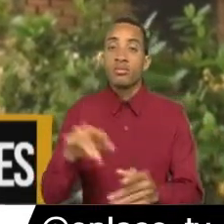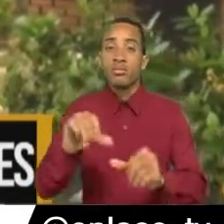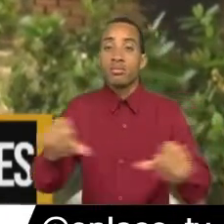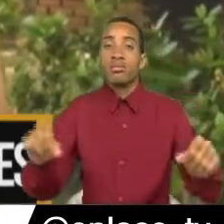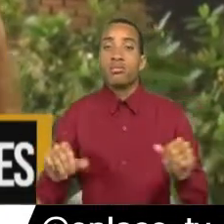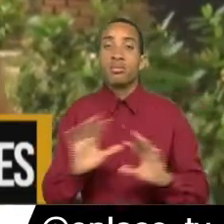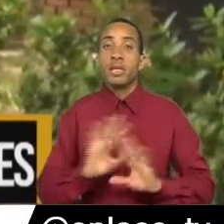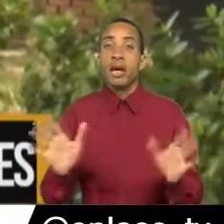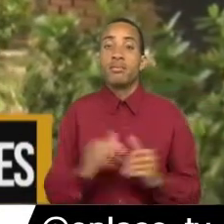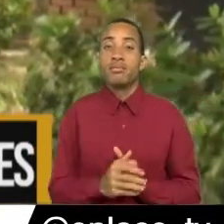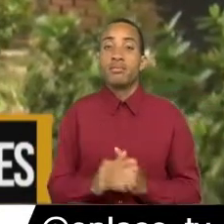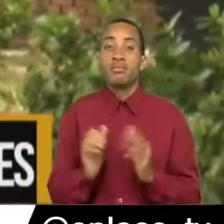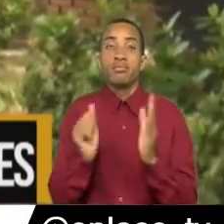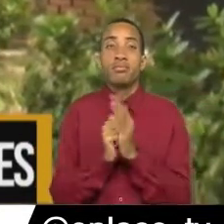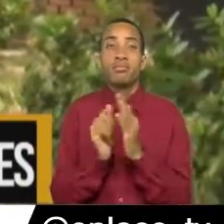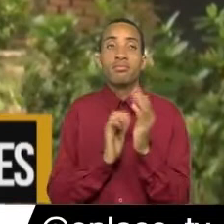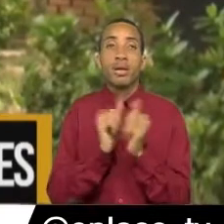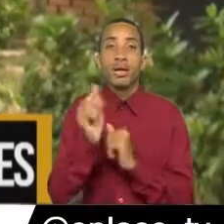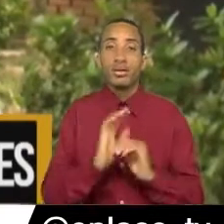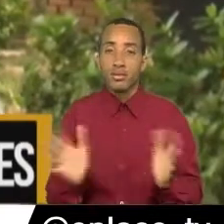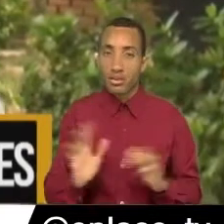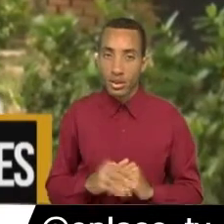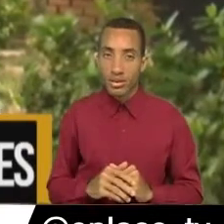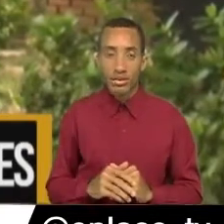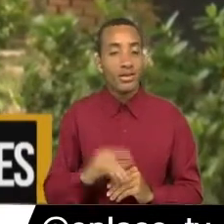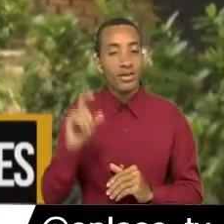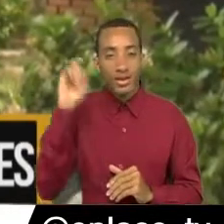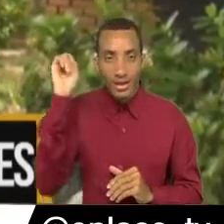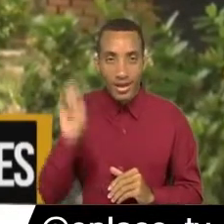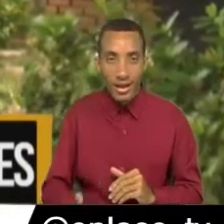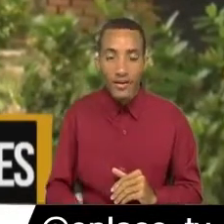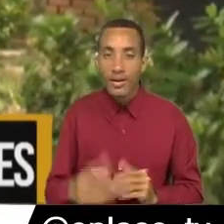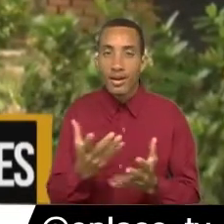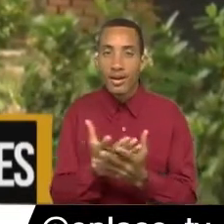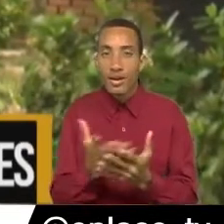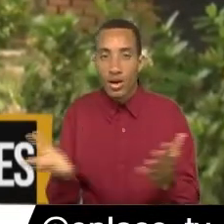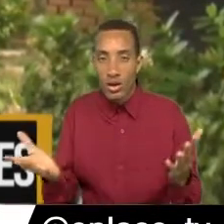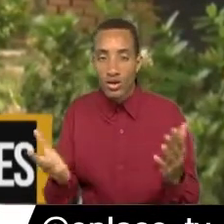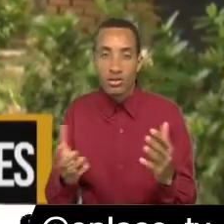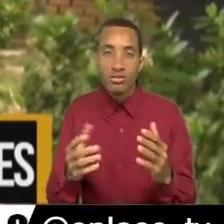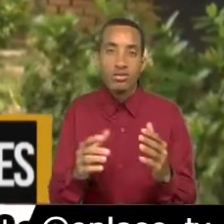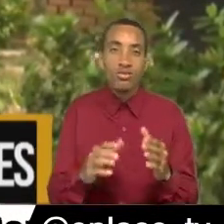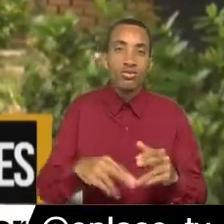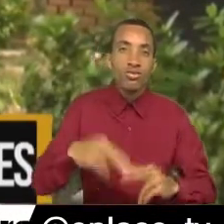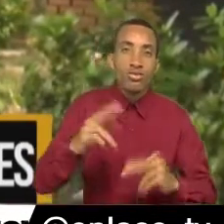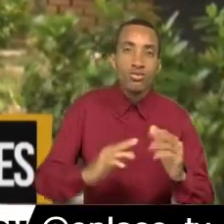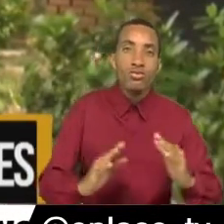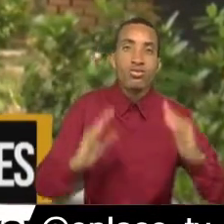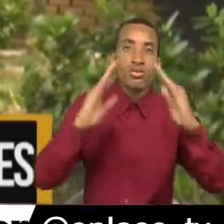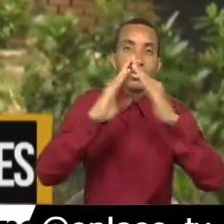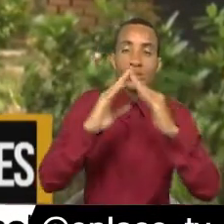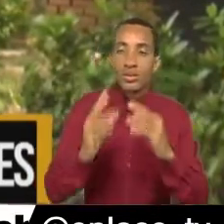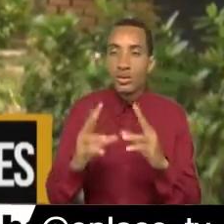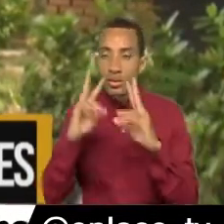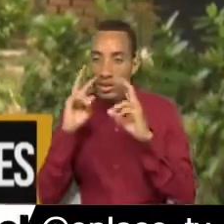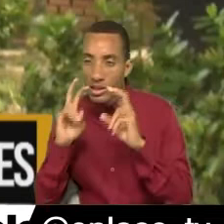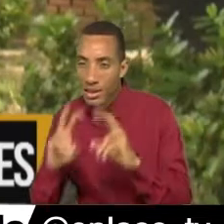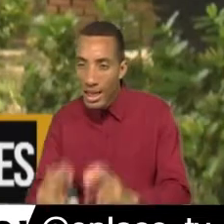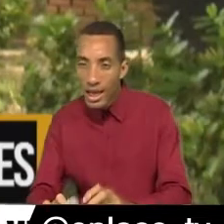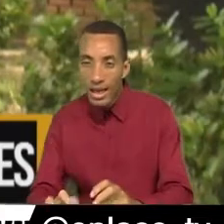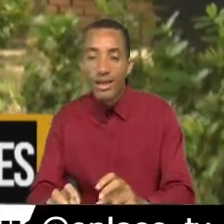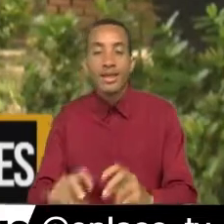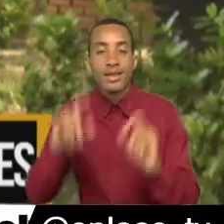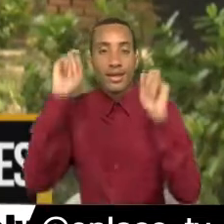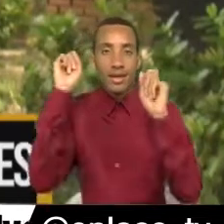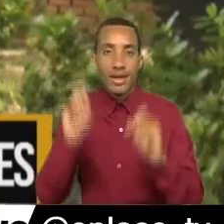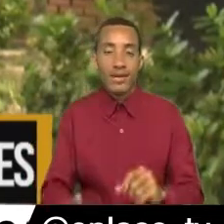una materia, una carrera o una clase, debe haber condiciones, tanto en infraestructura como en investigación, para que realmente podamos